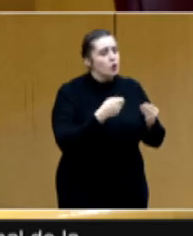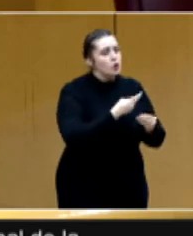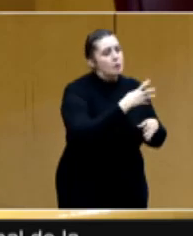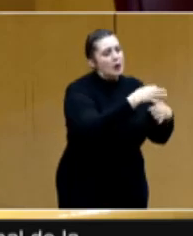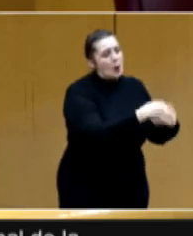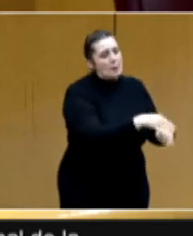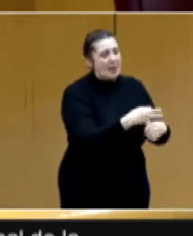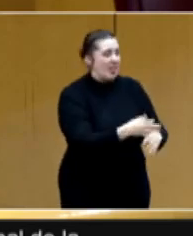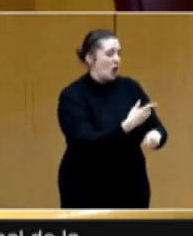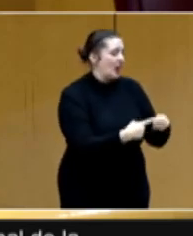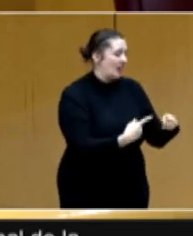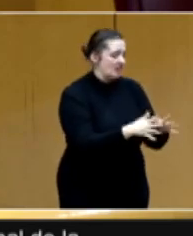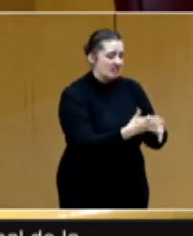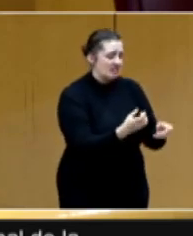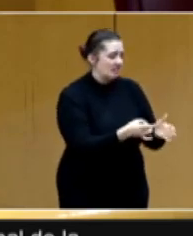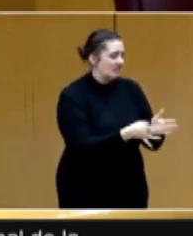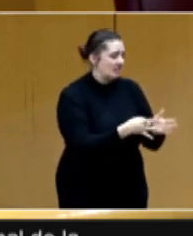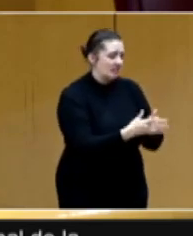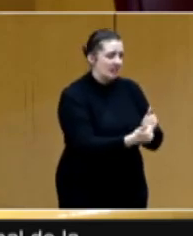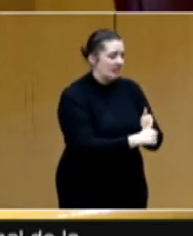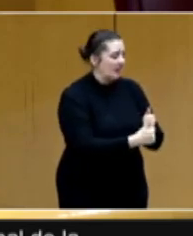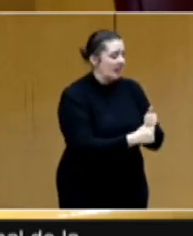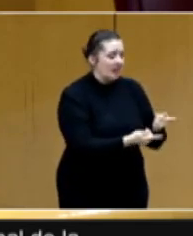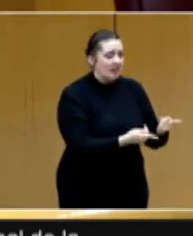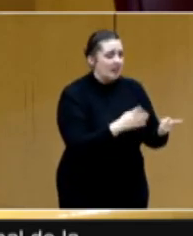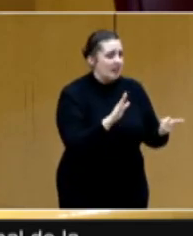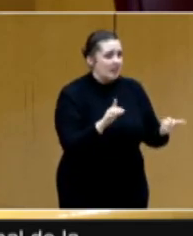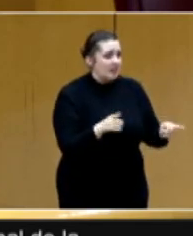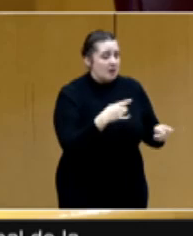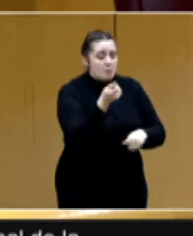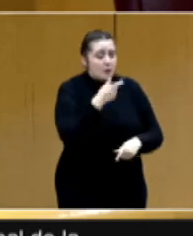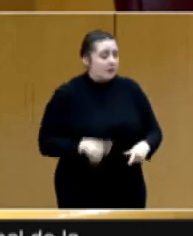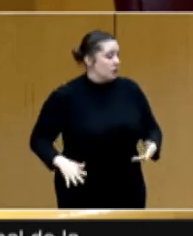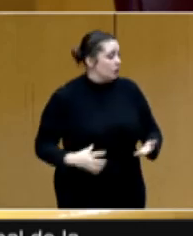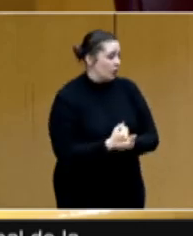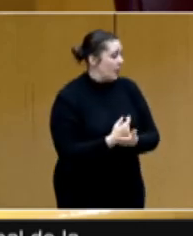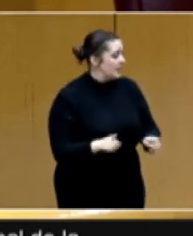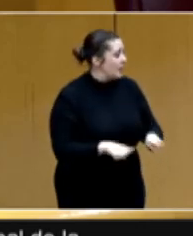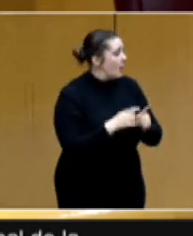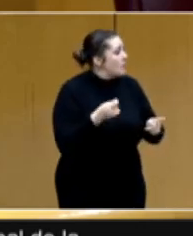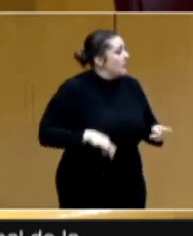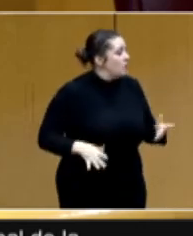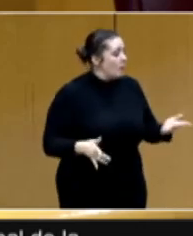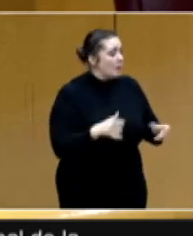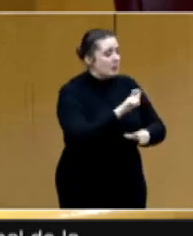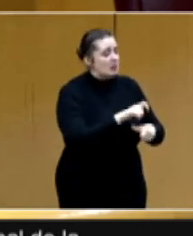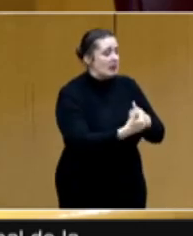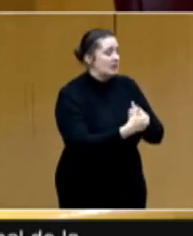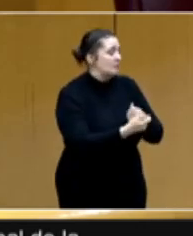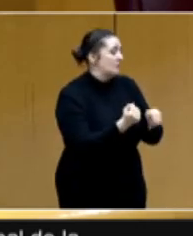todas las profesiones seas taxista seas fontanero o seas jurista Pero eso no implica que todo el colectivo